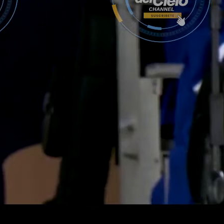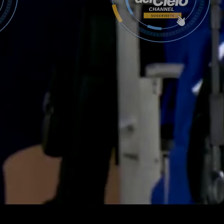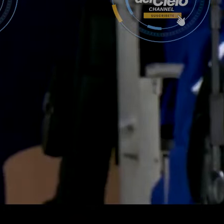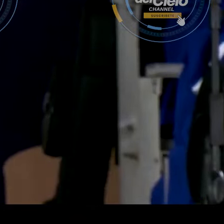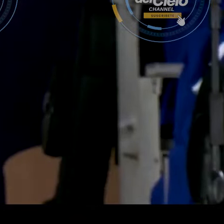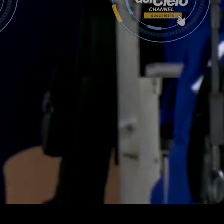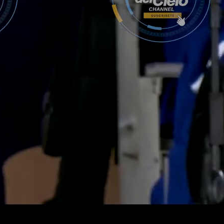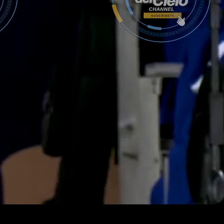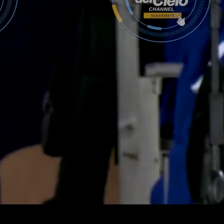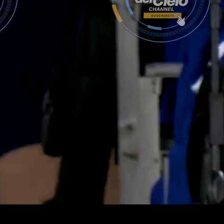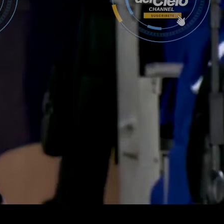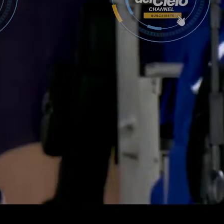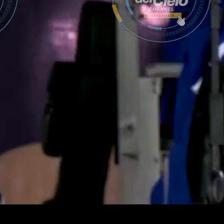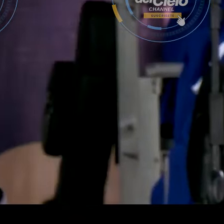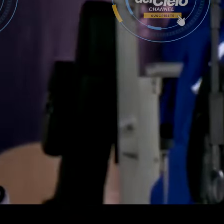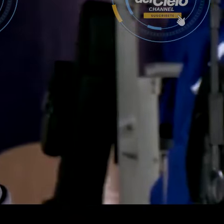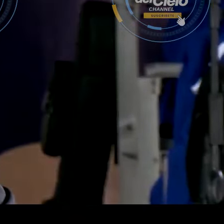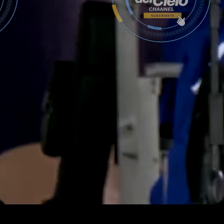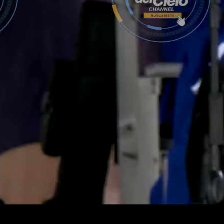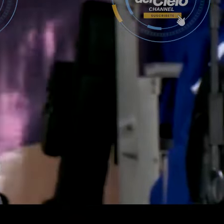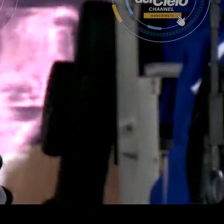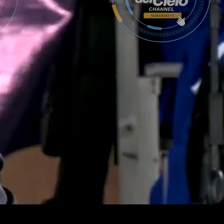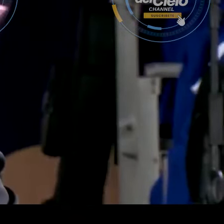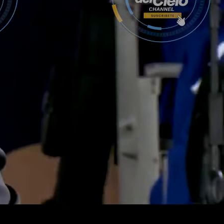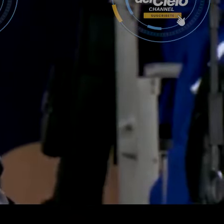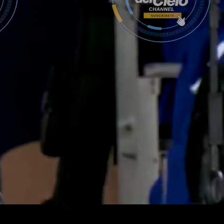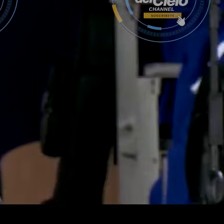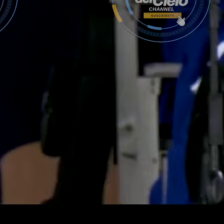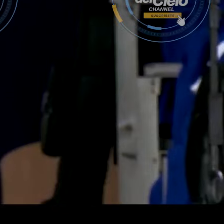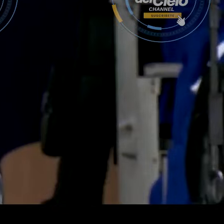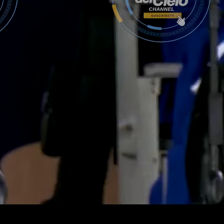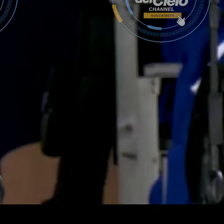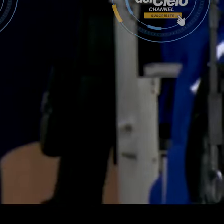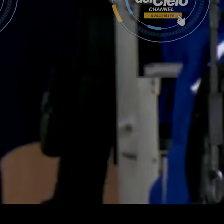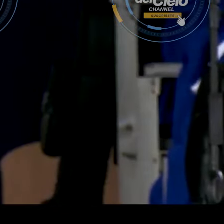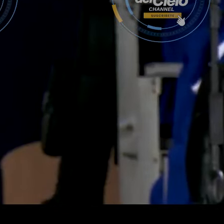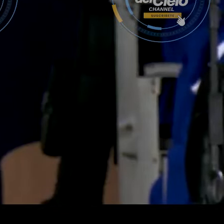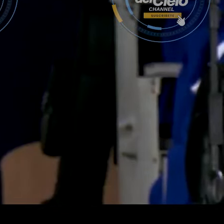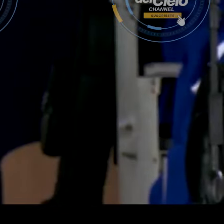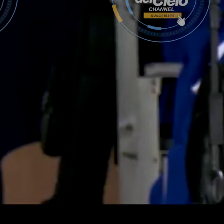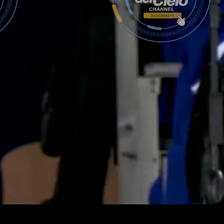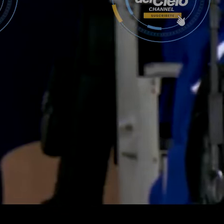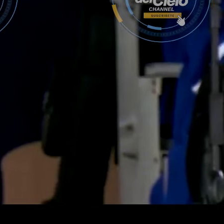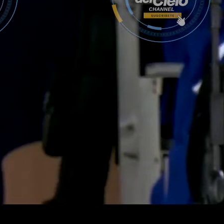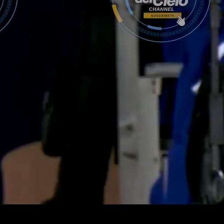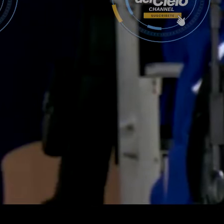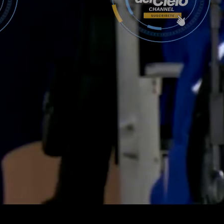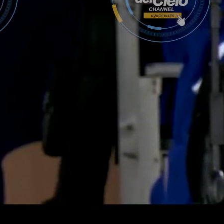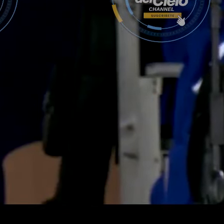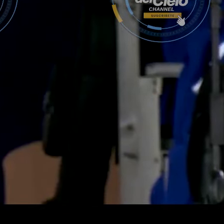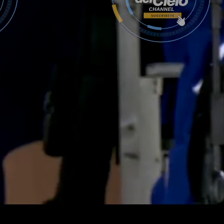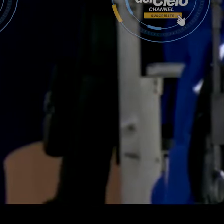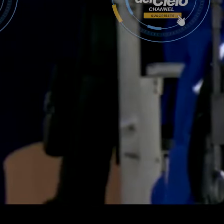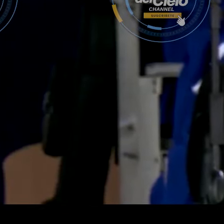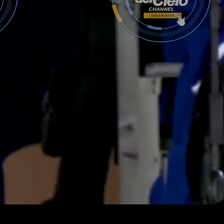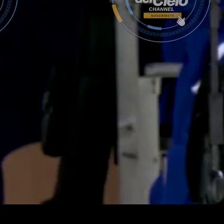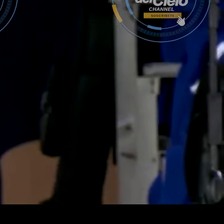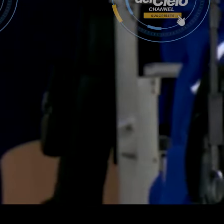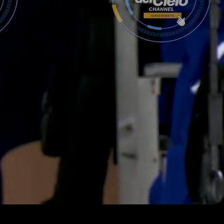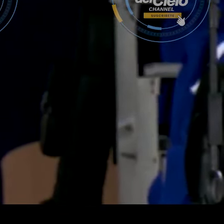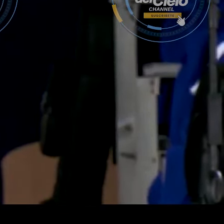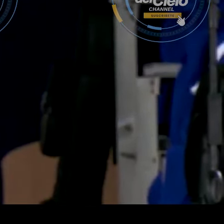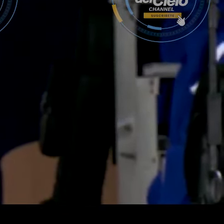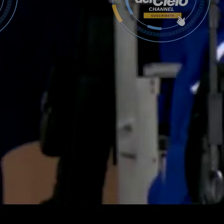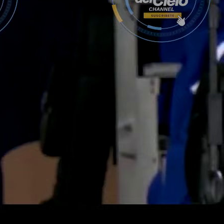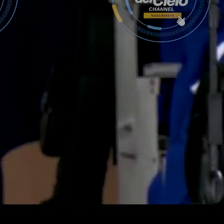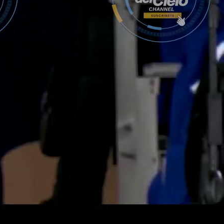causa el Señor dijo: y será predicado este,